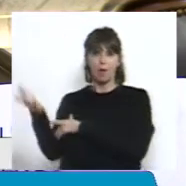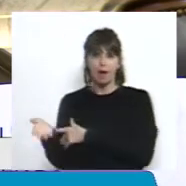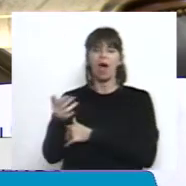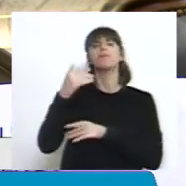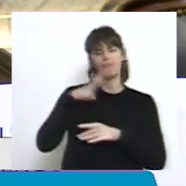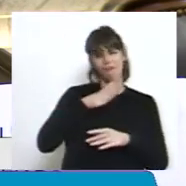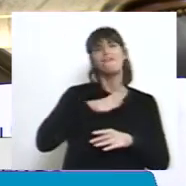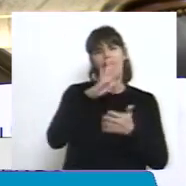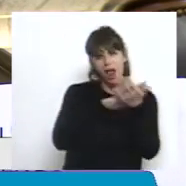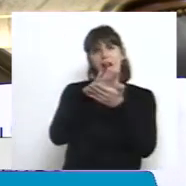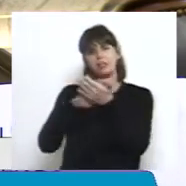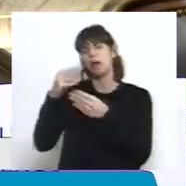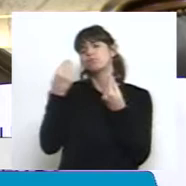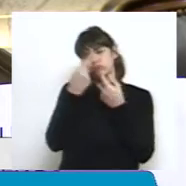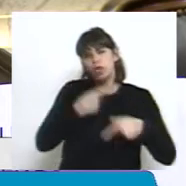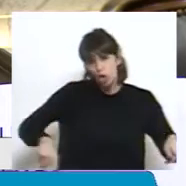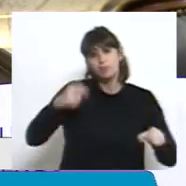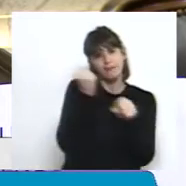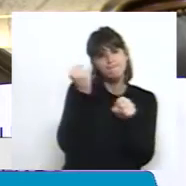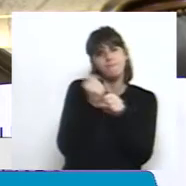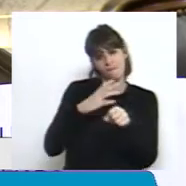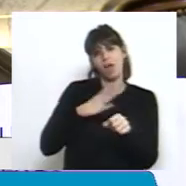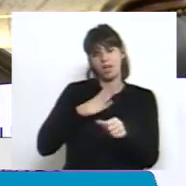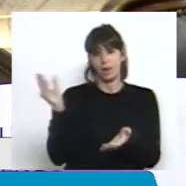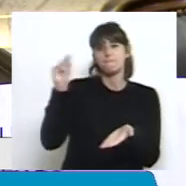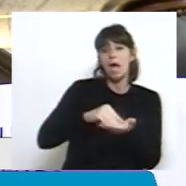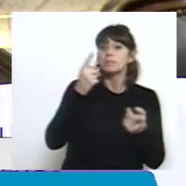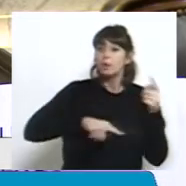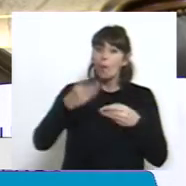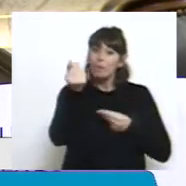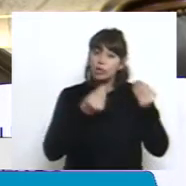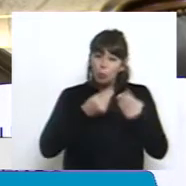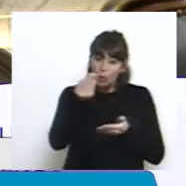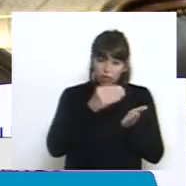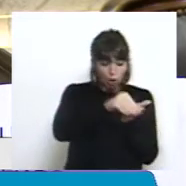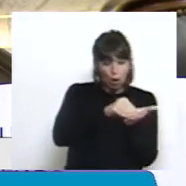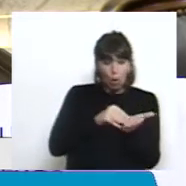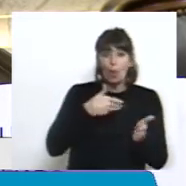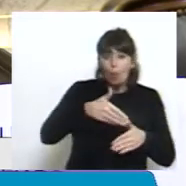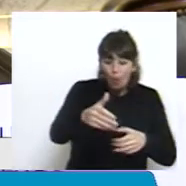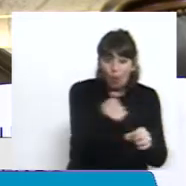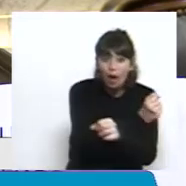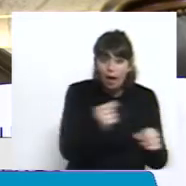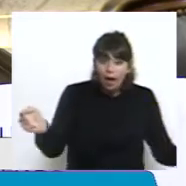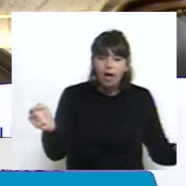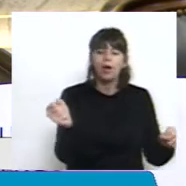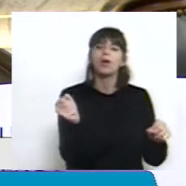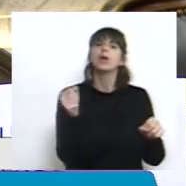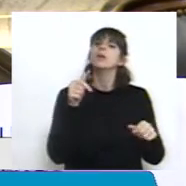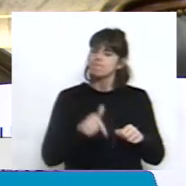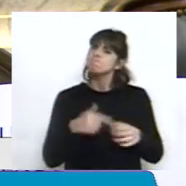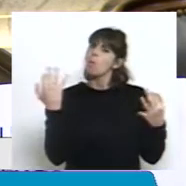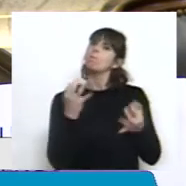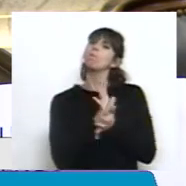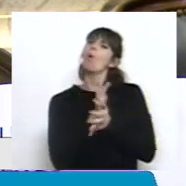infinidad de cosas sobre las que trabajar. Pero este presupuesto que estamos aprobando, que estamos considerando, es un buen